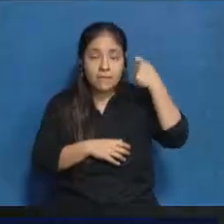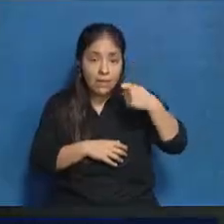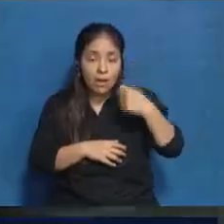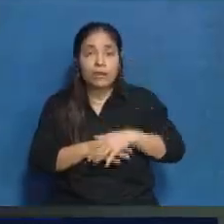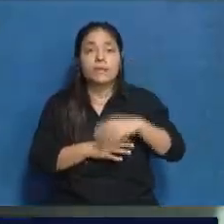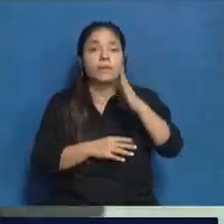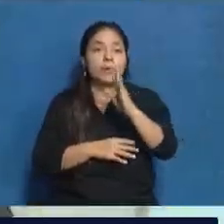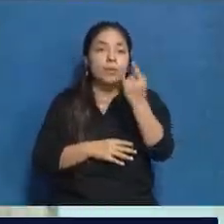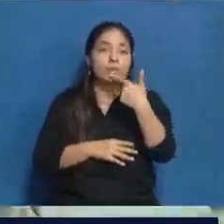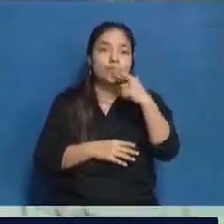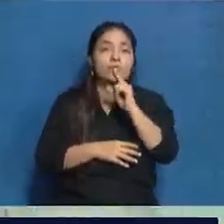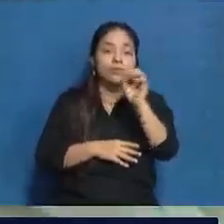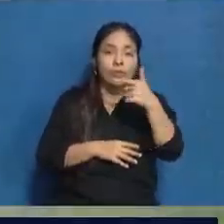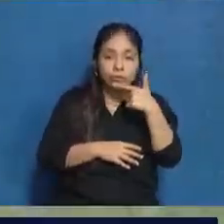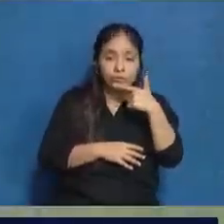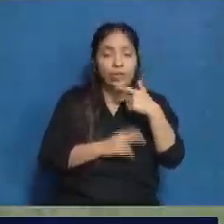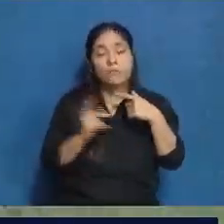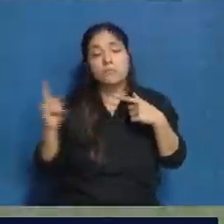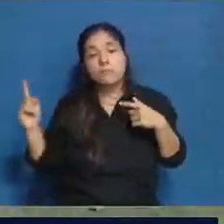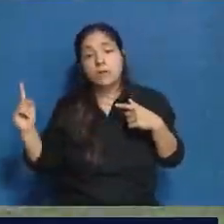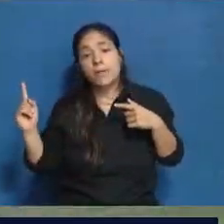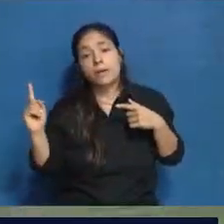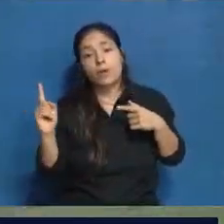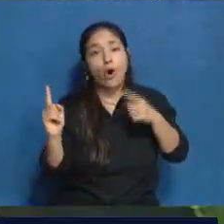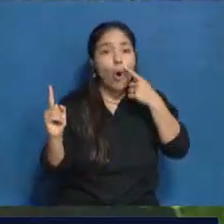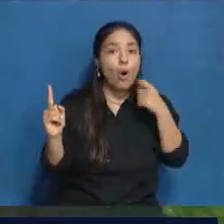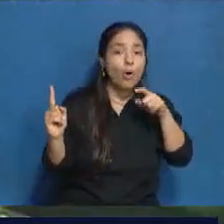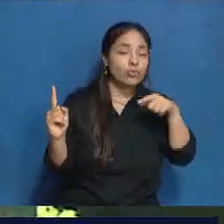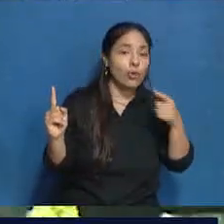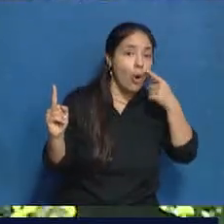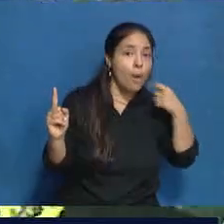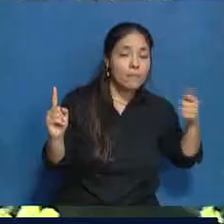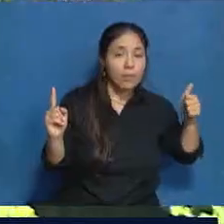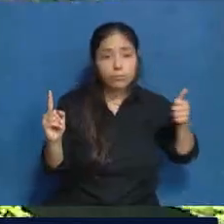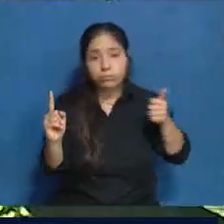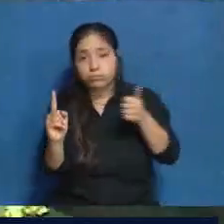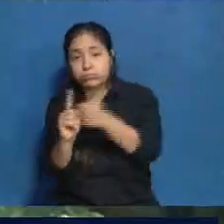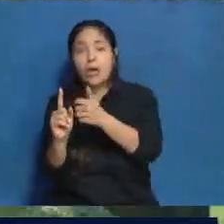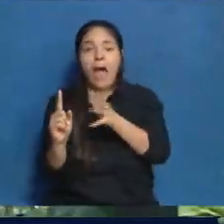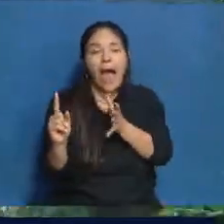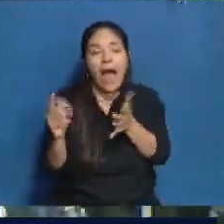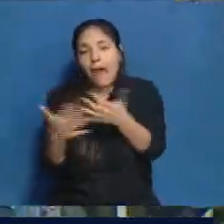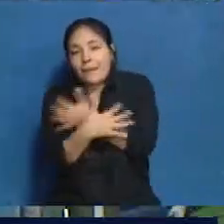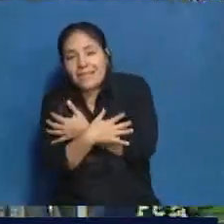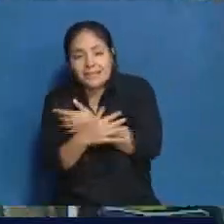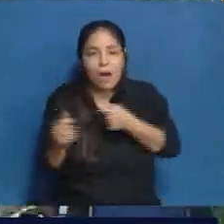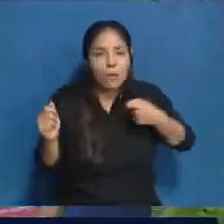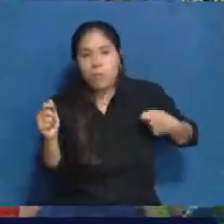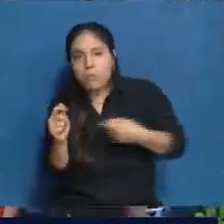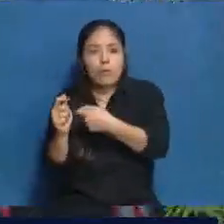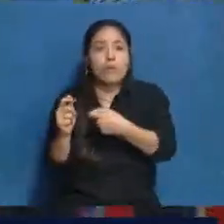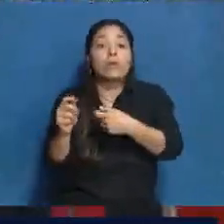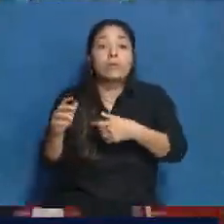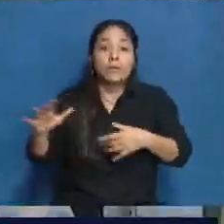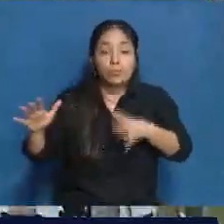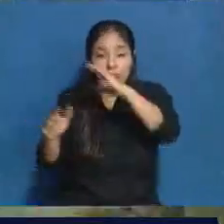Bustos caminando en la vereda, que es abordado por otro sujeto que lo abraza y le propina los puntazos. Luego lo arrastra unos